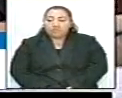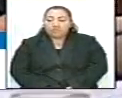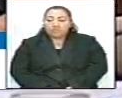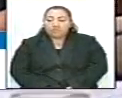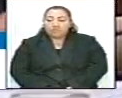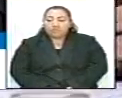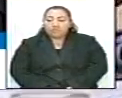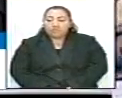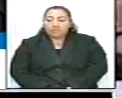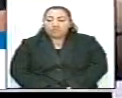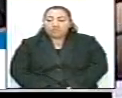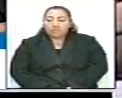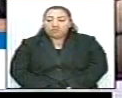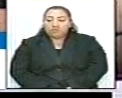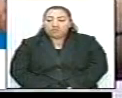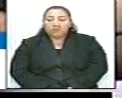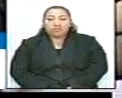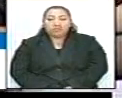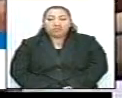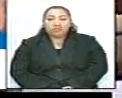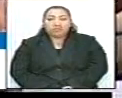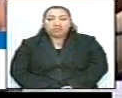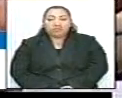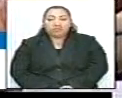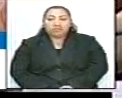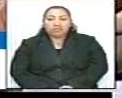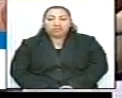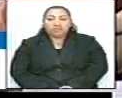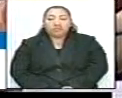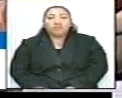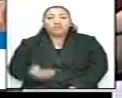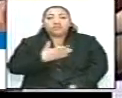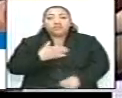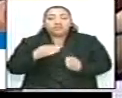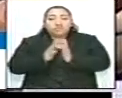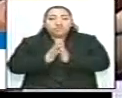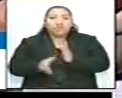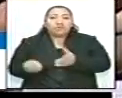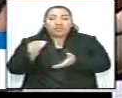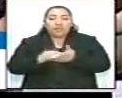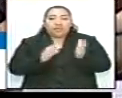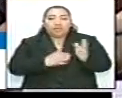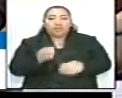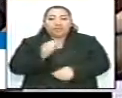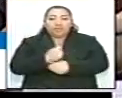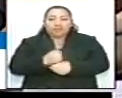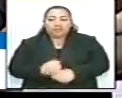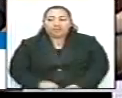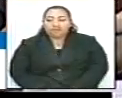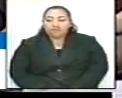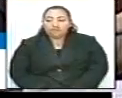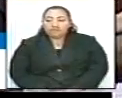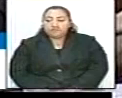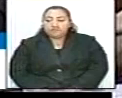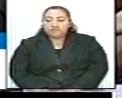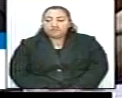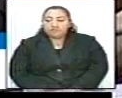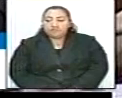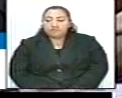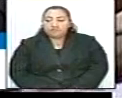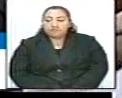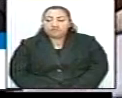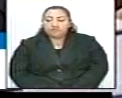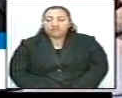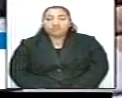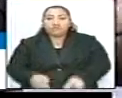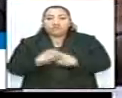soles de inversión. Entonces, presidente, solicito que se incorpore en el plan de trabajo la sesión